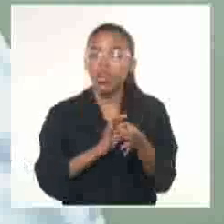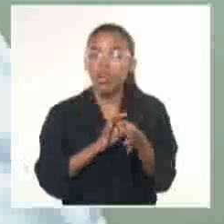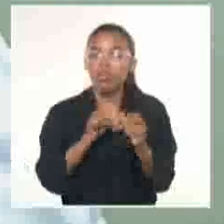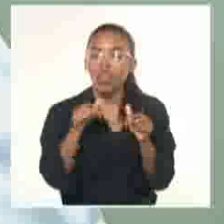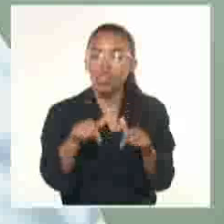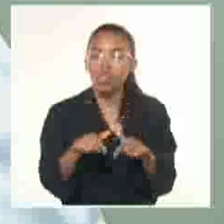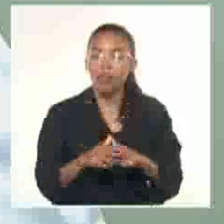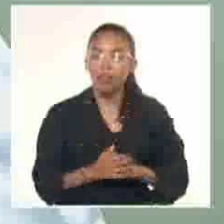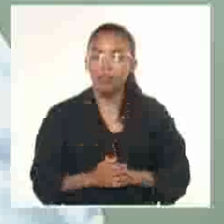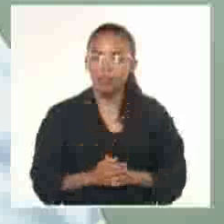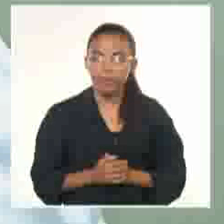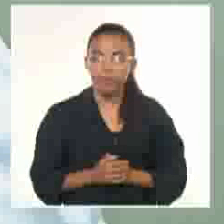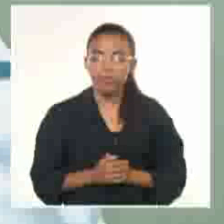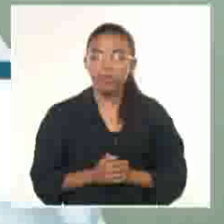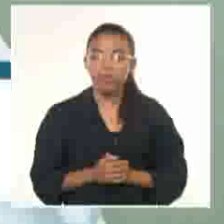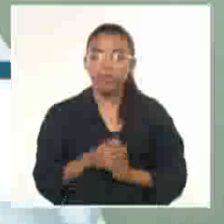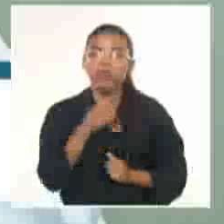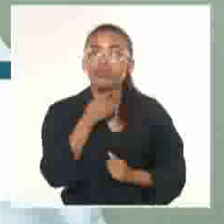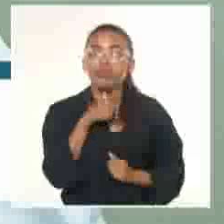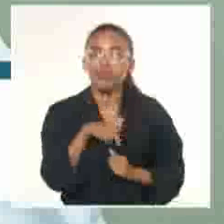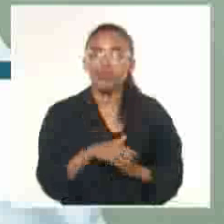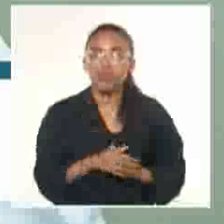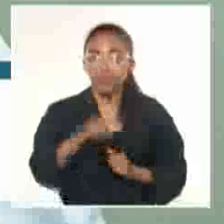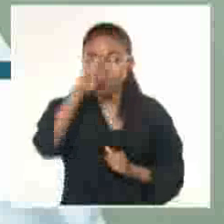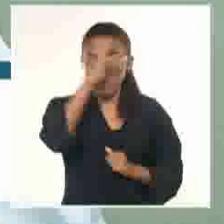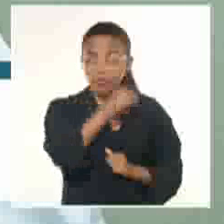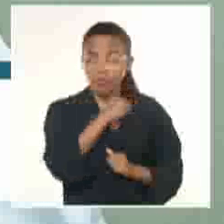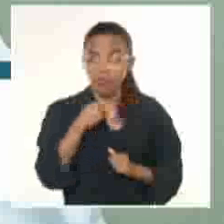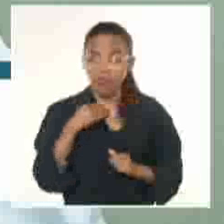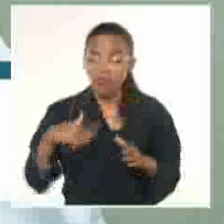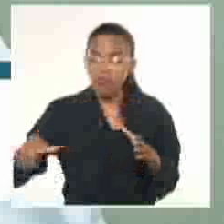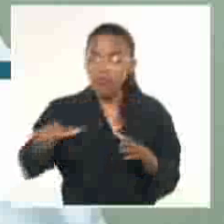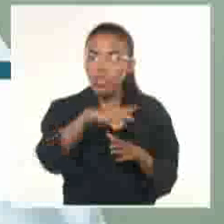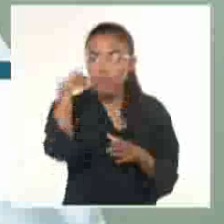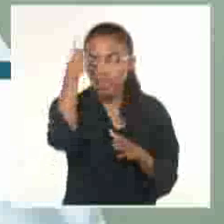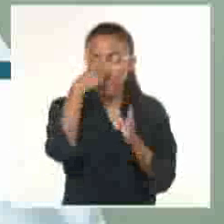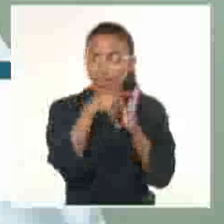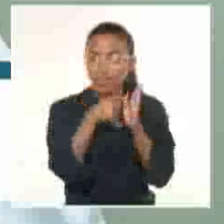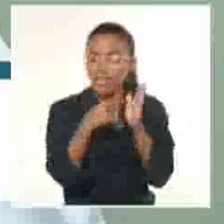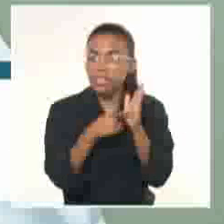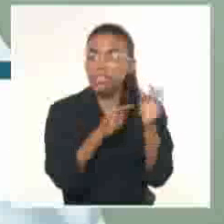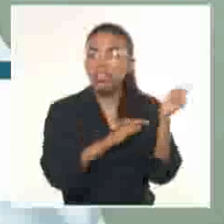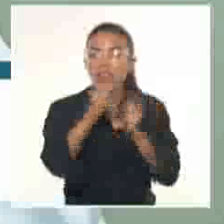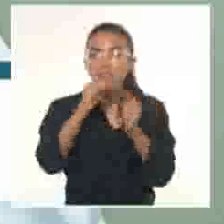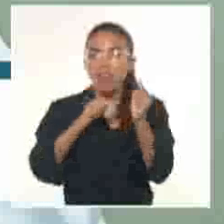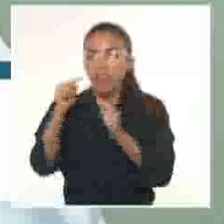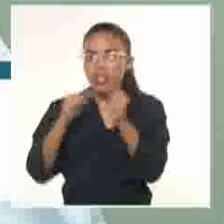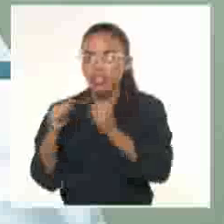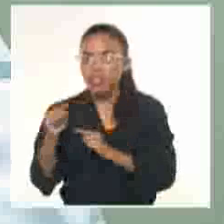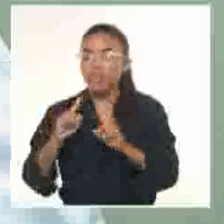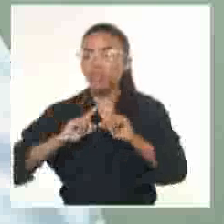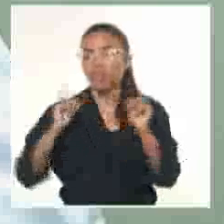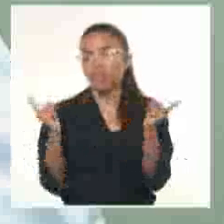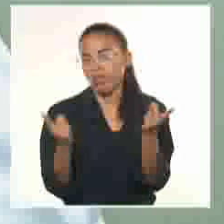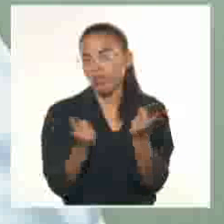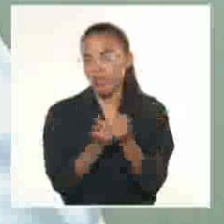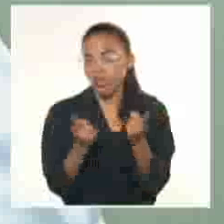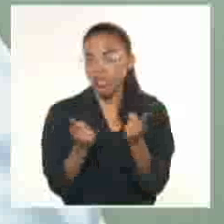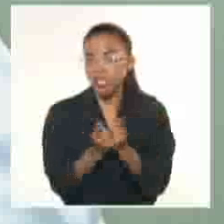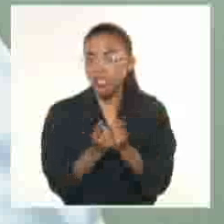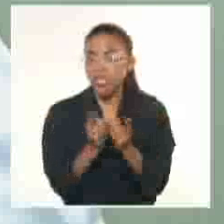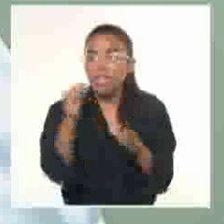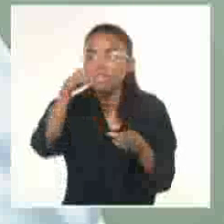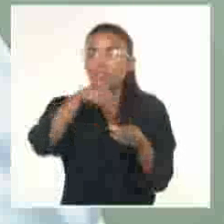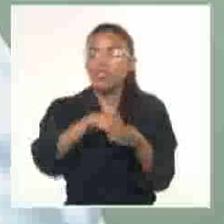los médicos, en sentido general, nos caracterizan un conjunto de principios, entre los cuales no pueden faltar la